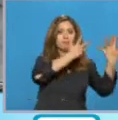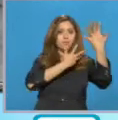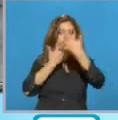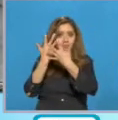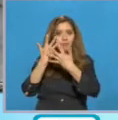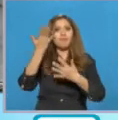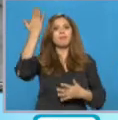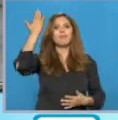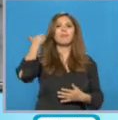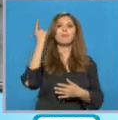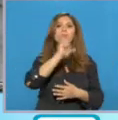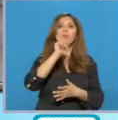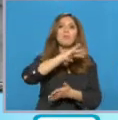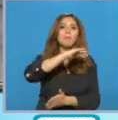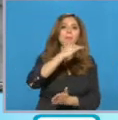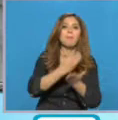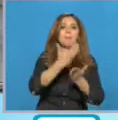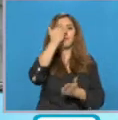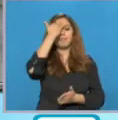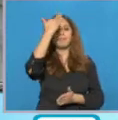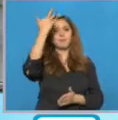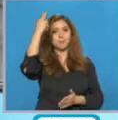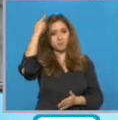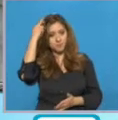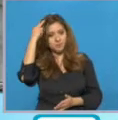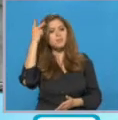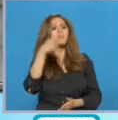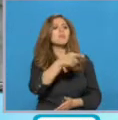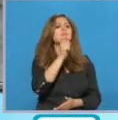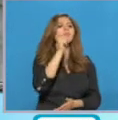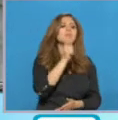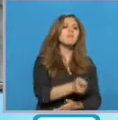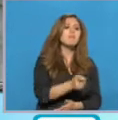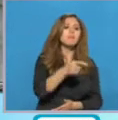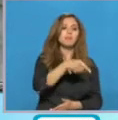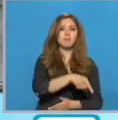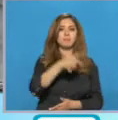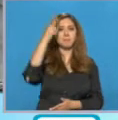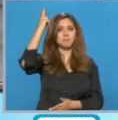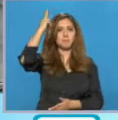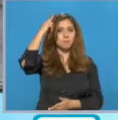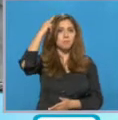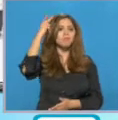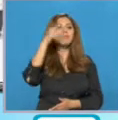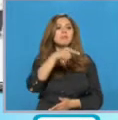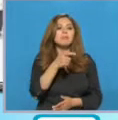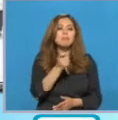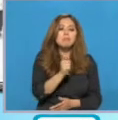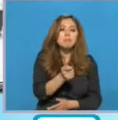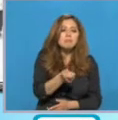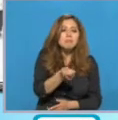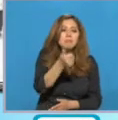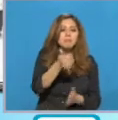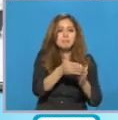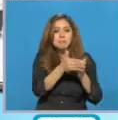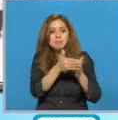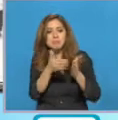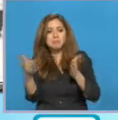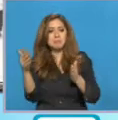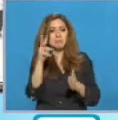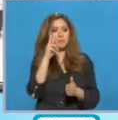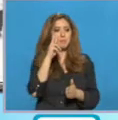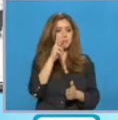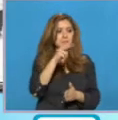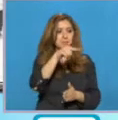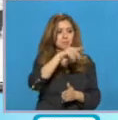etapa de los porfiristas, ¿no? Sí. Entonces, bueno, ¿qué pasa con esta etapa? En la etapa de Porfirio Díaz, todavía en el poquito tiempo que le queda, esta es la mira, ahí fotografía